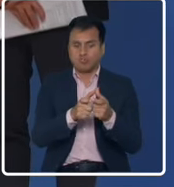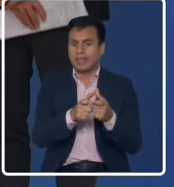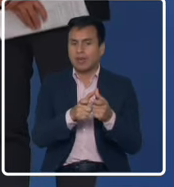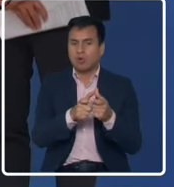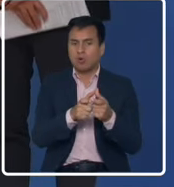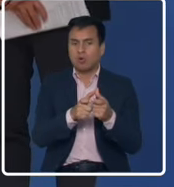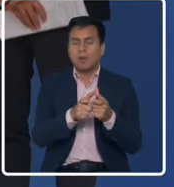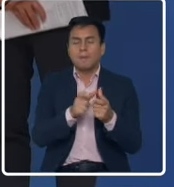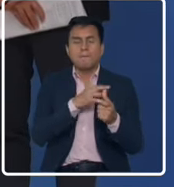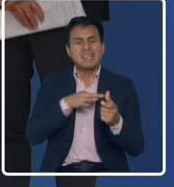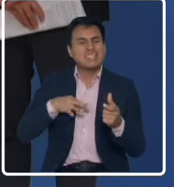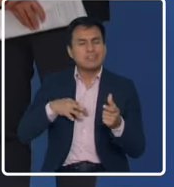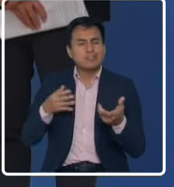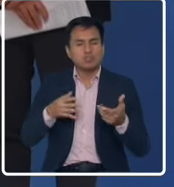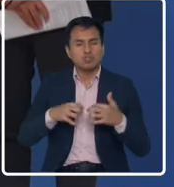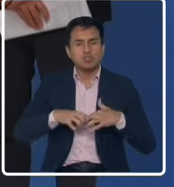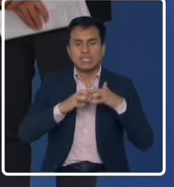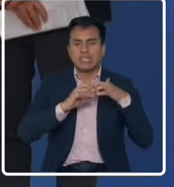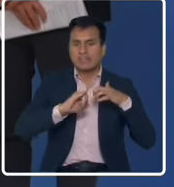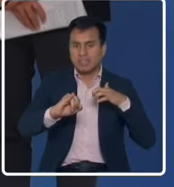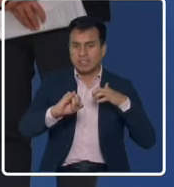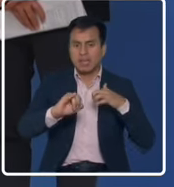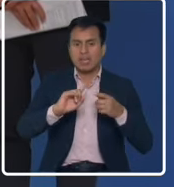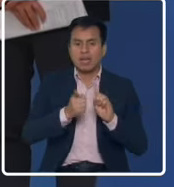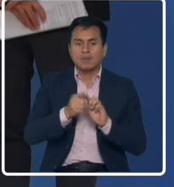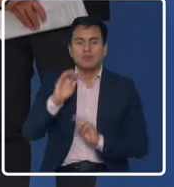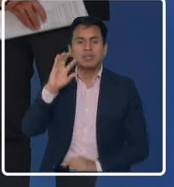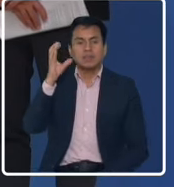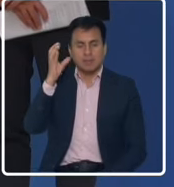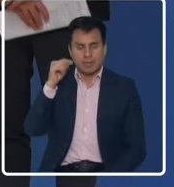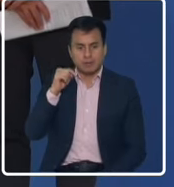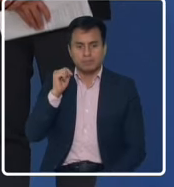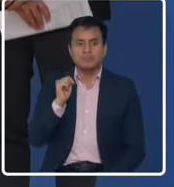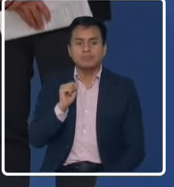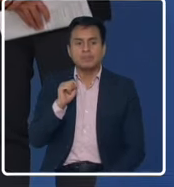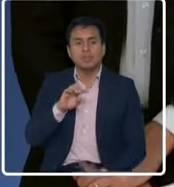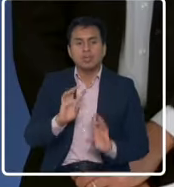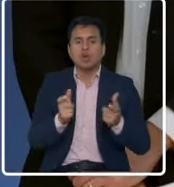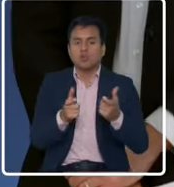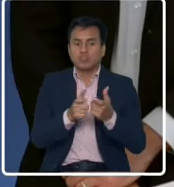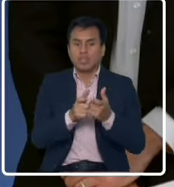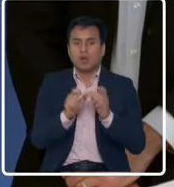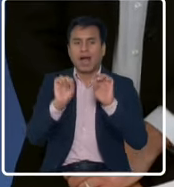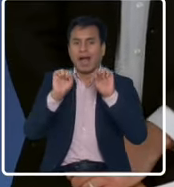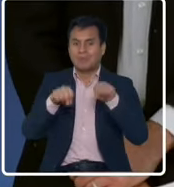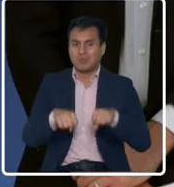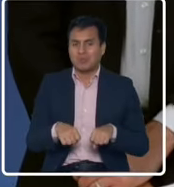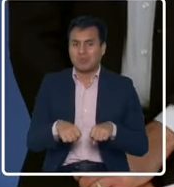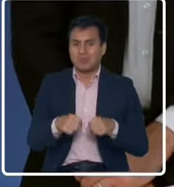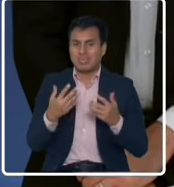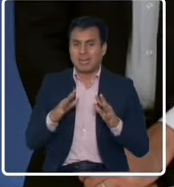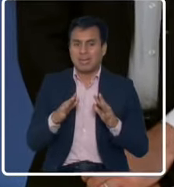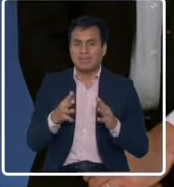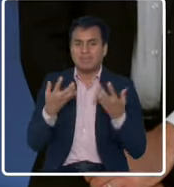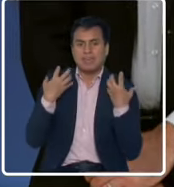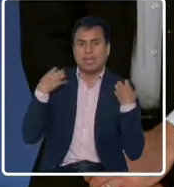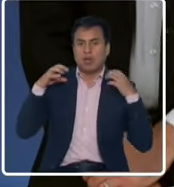del Consejo de ministros para la sustentabilidad y el cambio climático en ese consejo se aprobó y se